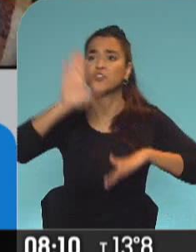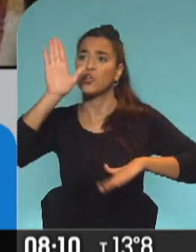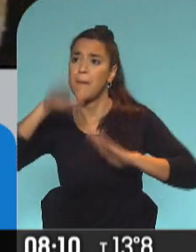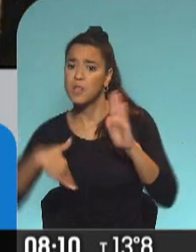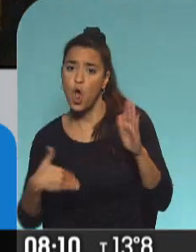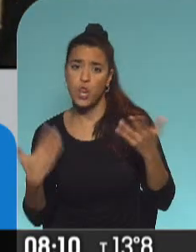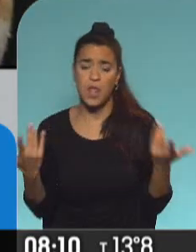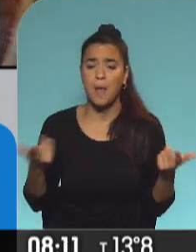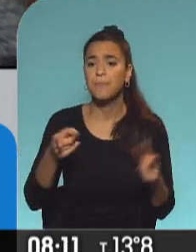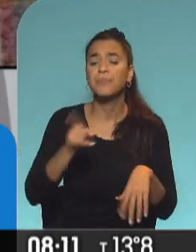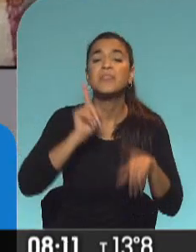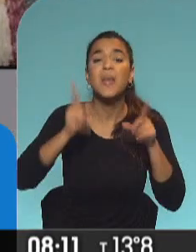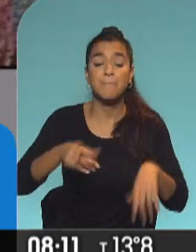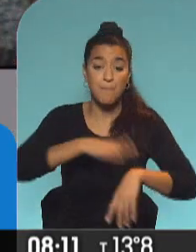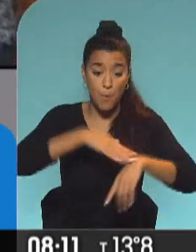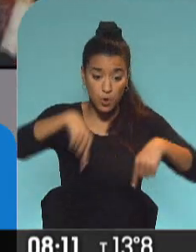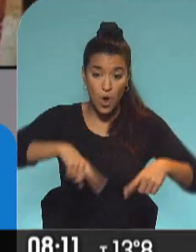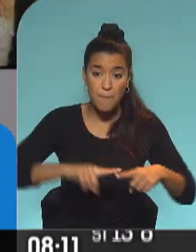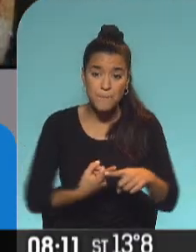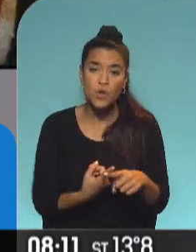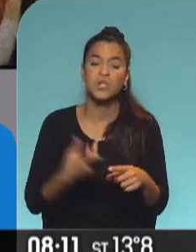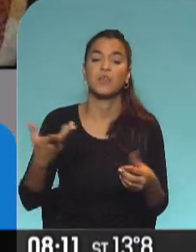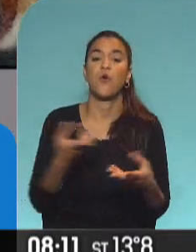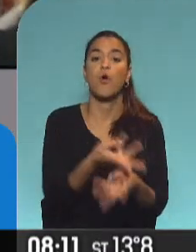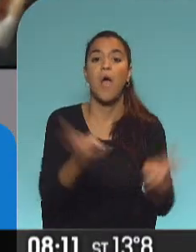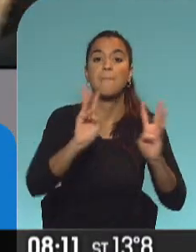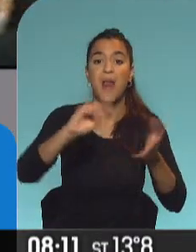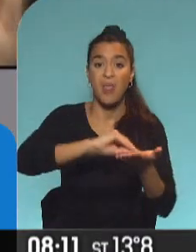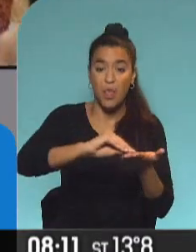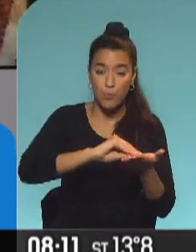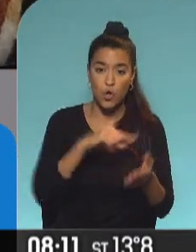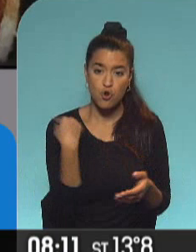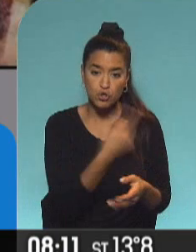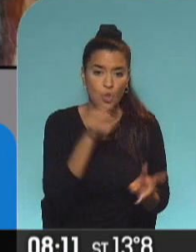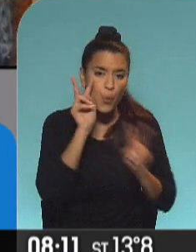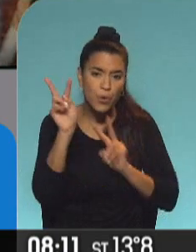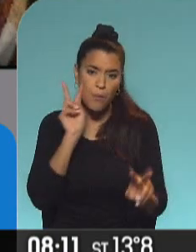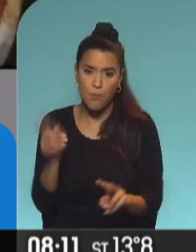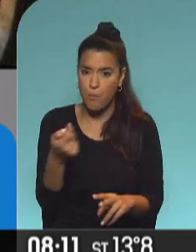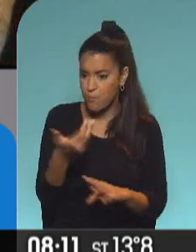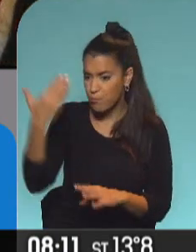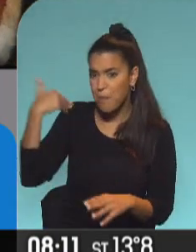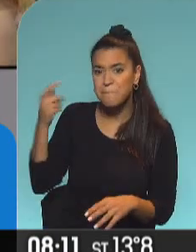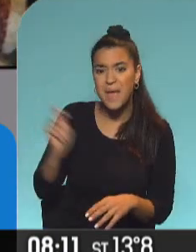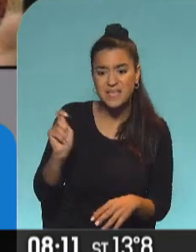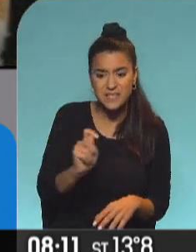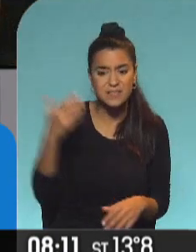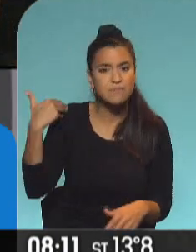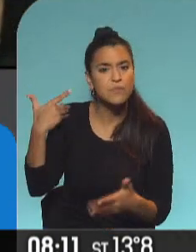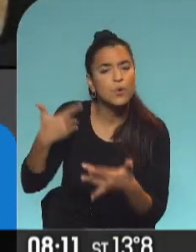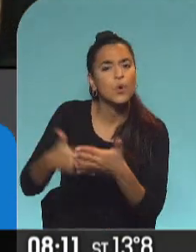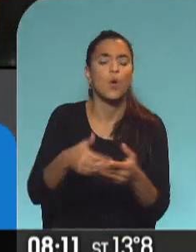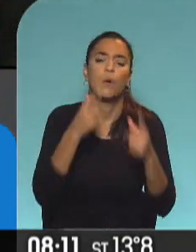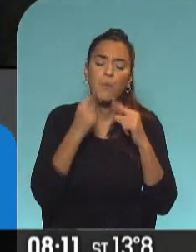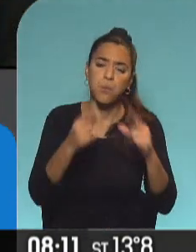Y en relación a los tiempos políticos, mirá, la Cámara de Diputados hemos visto en los últimos días o en los últimos meses que fue objeto de muchas